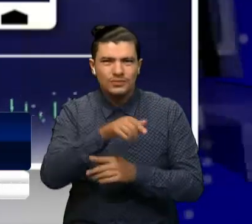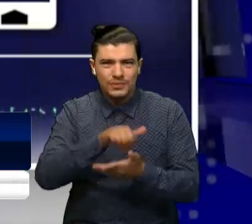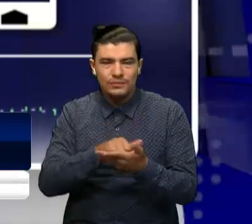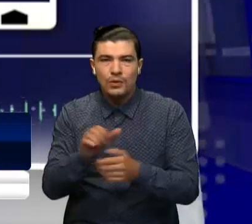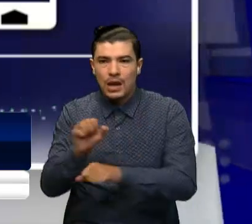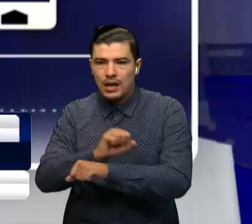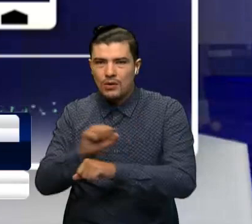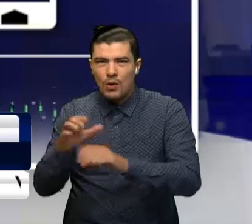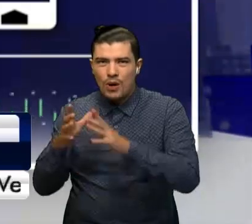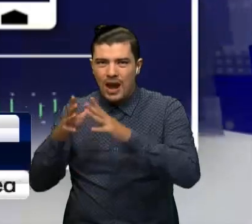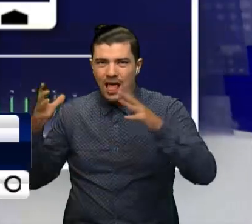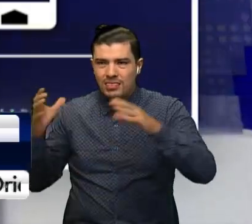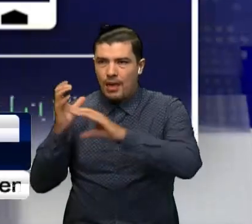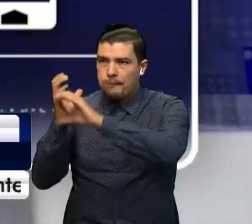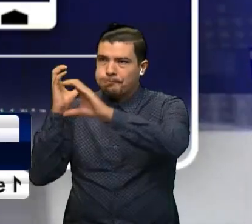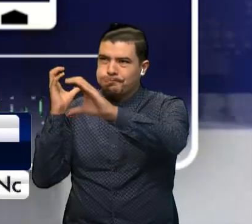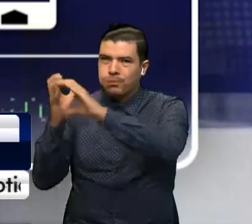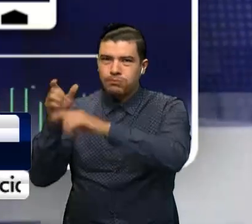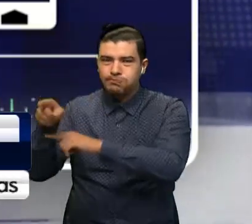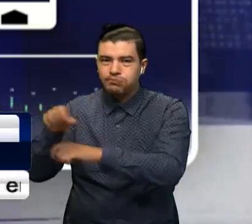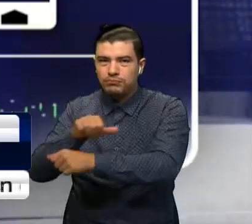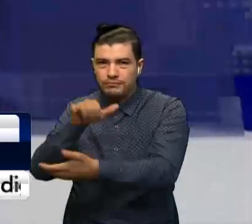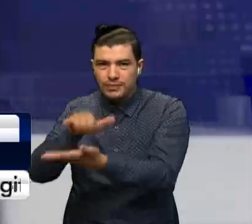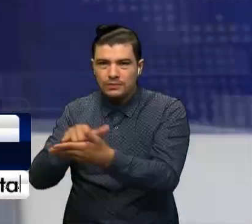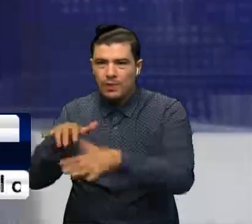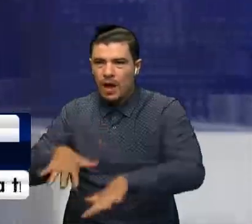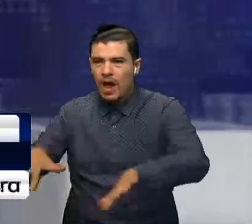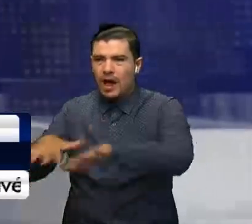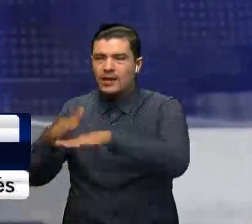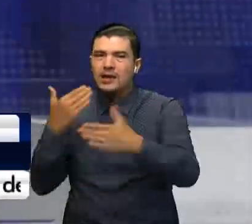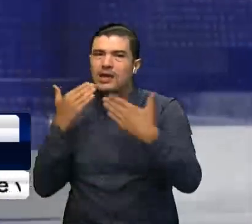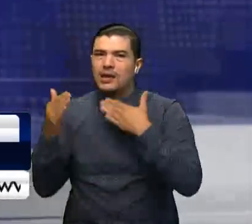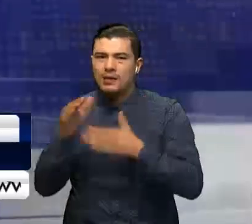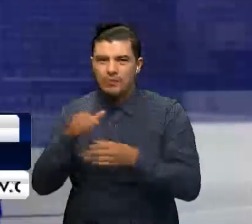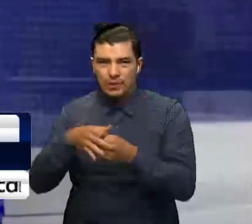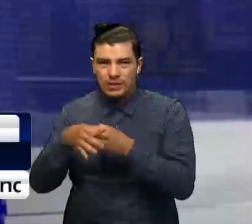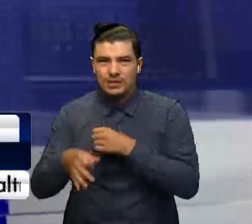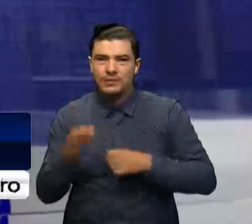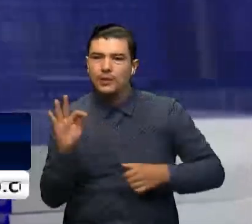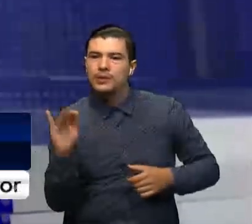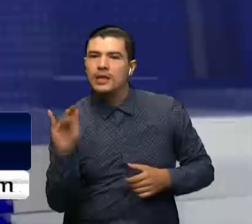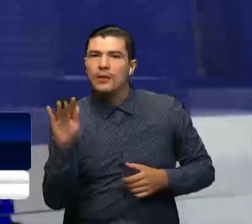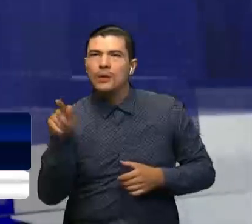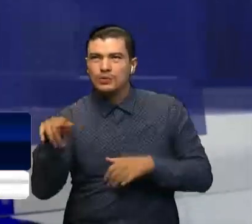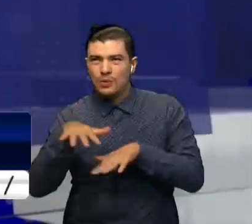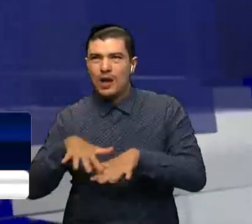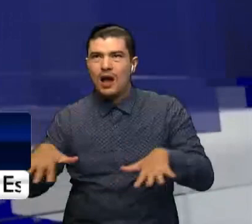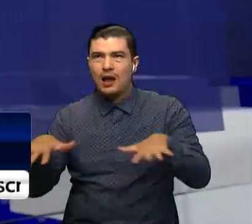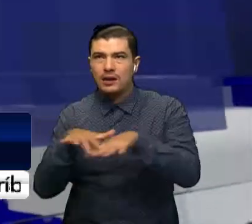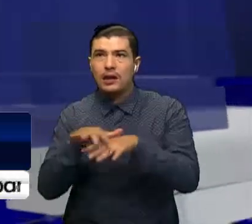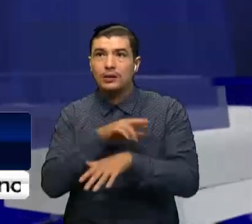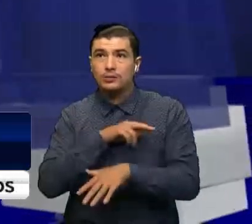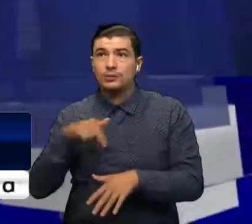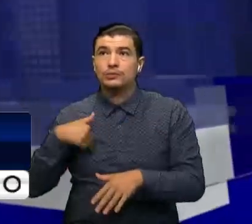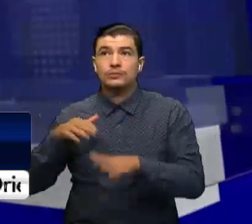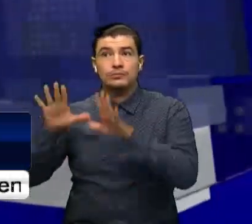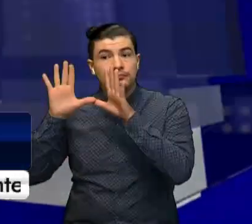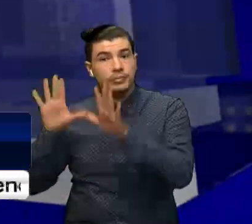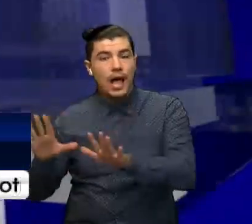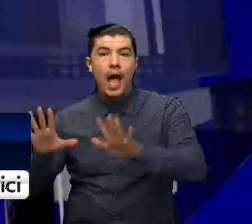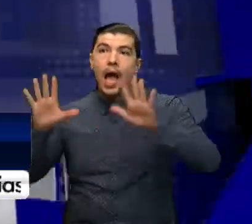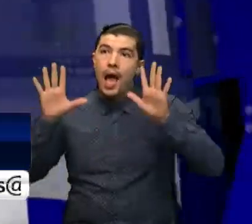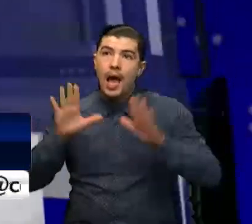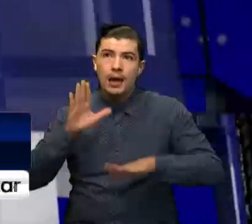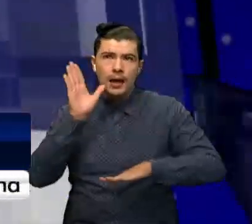camión a la altura del corregimiento de Campo 12, eso es del municipio de Tibú. Y esta inmovilización ocasiona